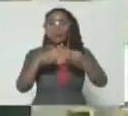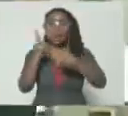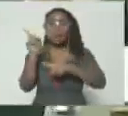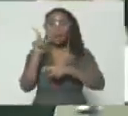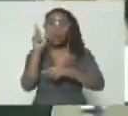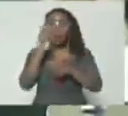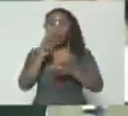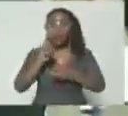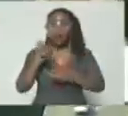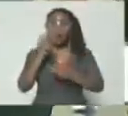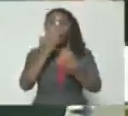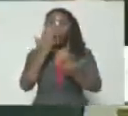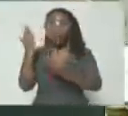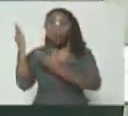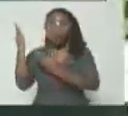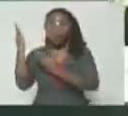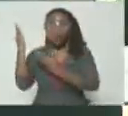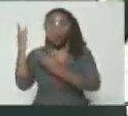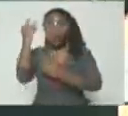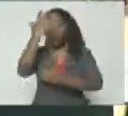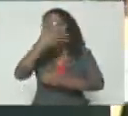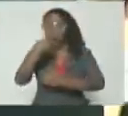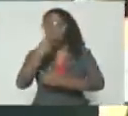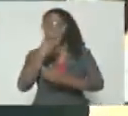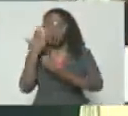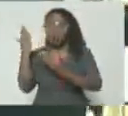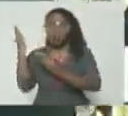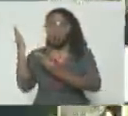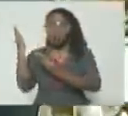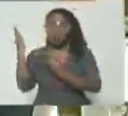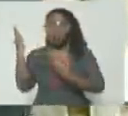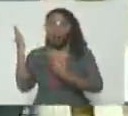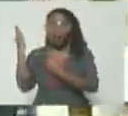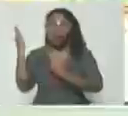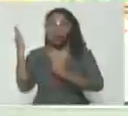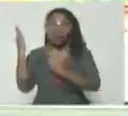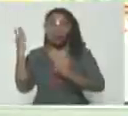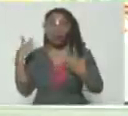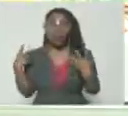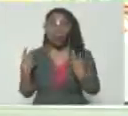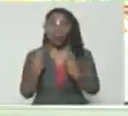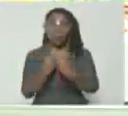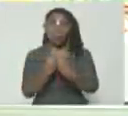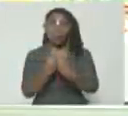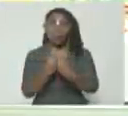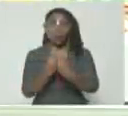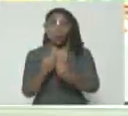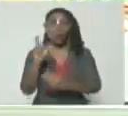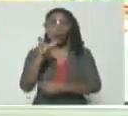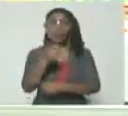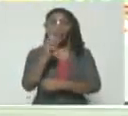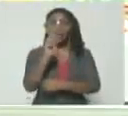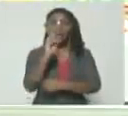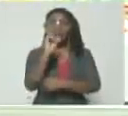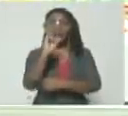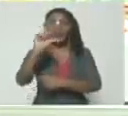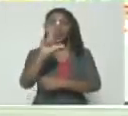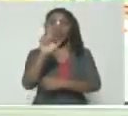Bancoes. Vamos a escuchar a esta juventud, a este compañero, Guillermo